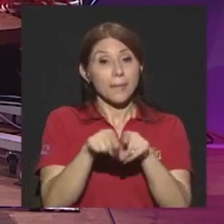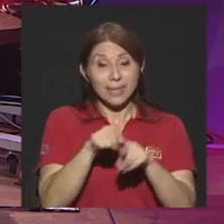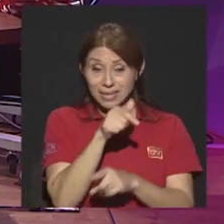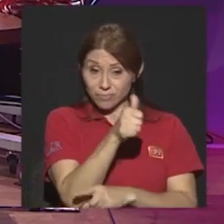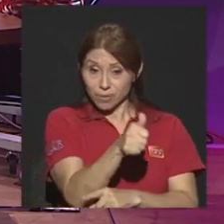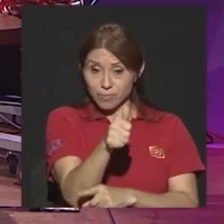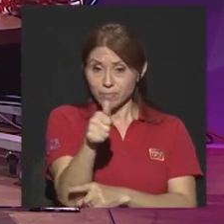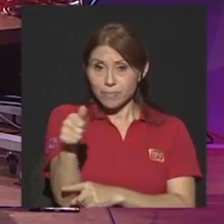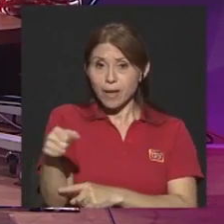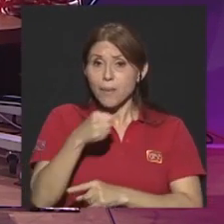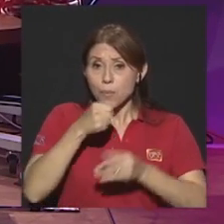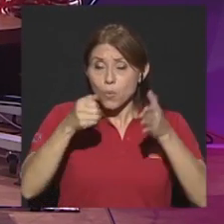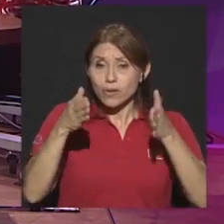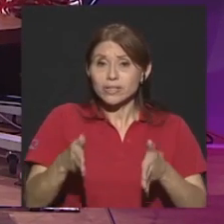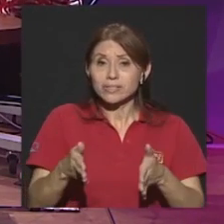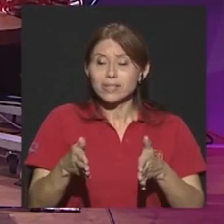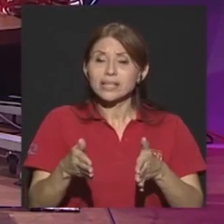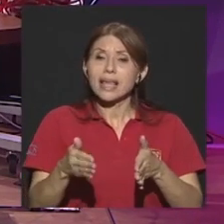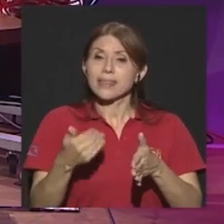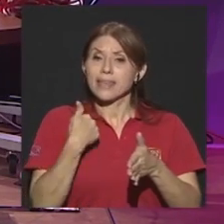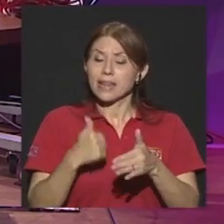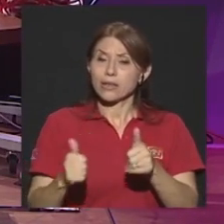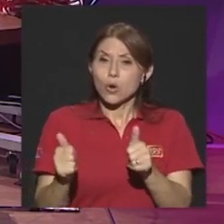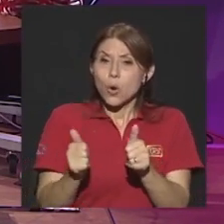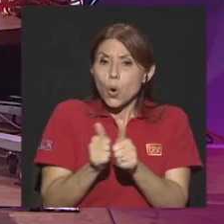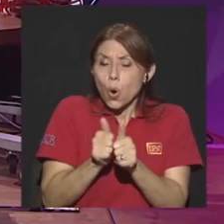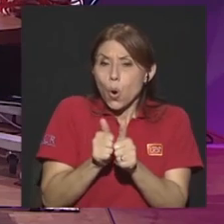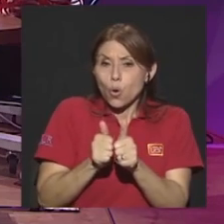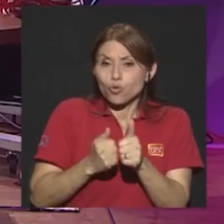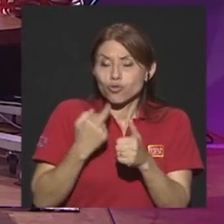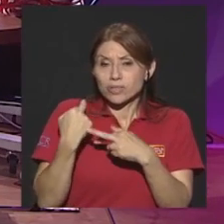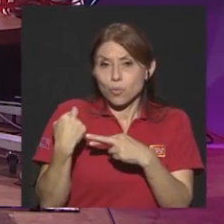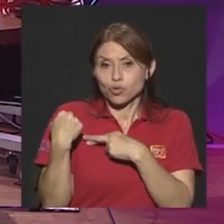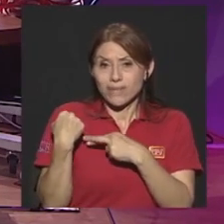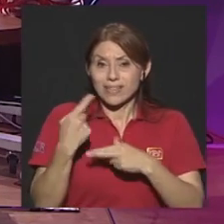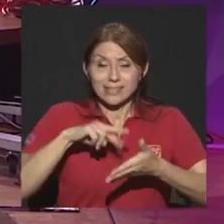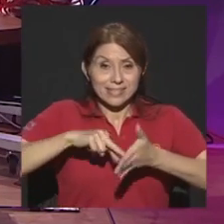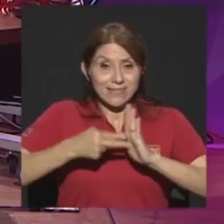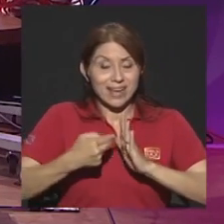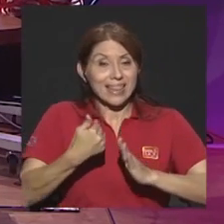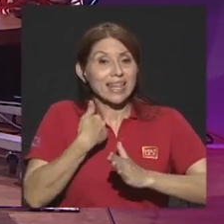corresponsabilidad porque son formadores de opinión. ¿Están realmente siendo